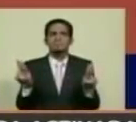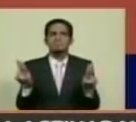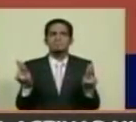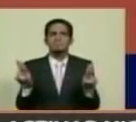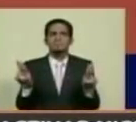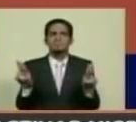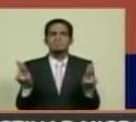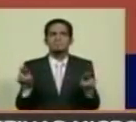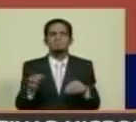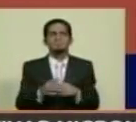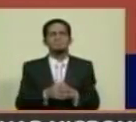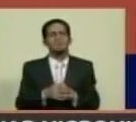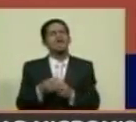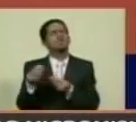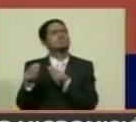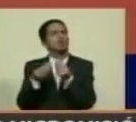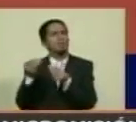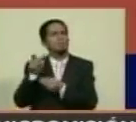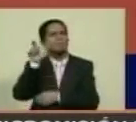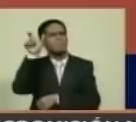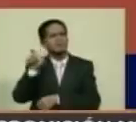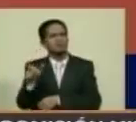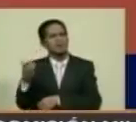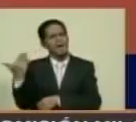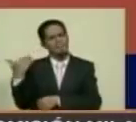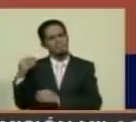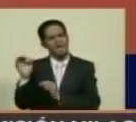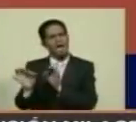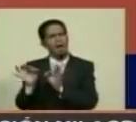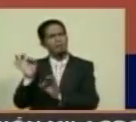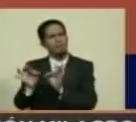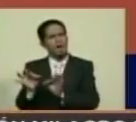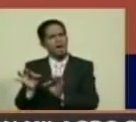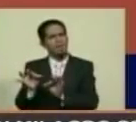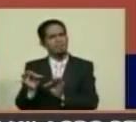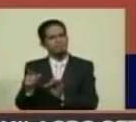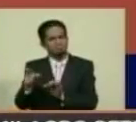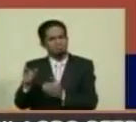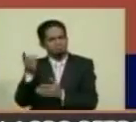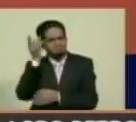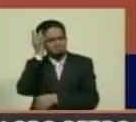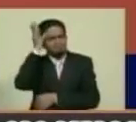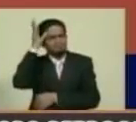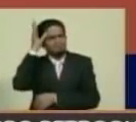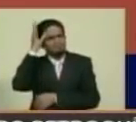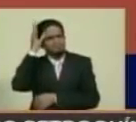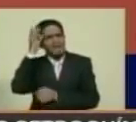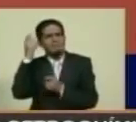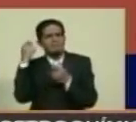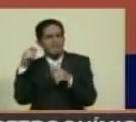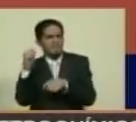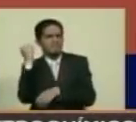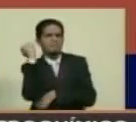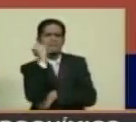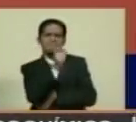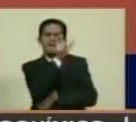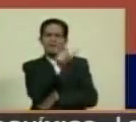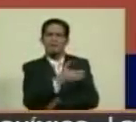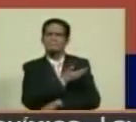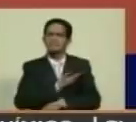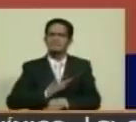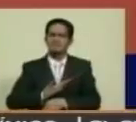¿Cómo es que un señor que se dice que fue abogado y que estudió en un colegio de cura está planificando el asesinato del presidente de la República? Me refiero a Julio Borges.